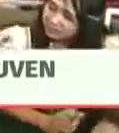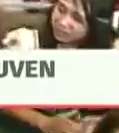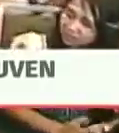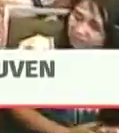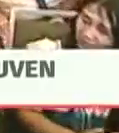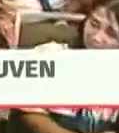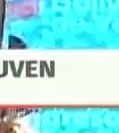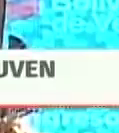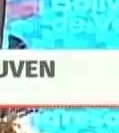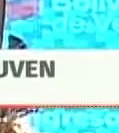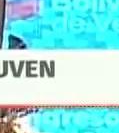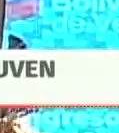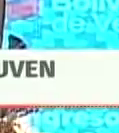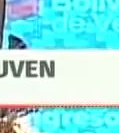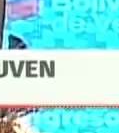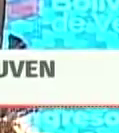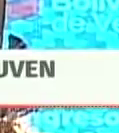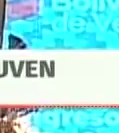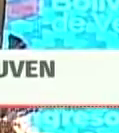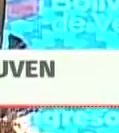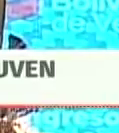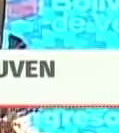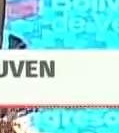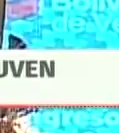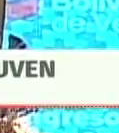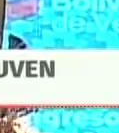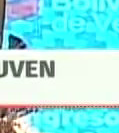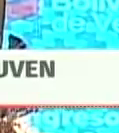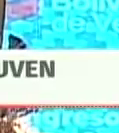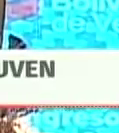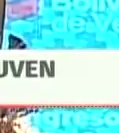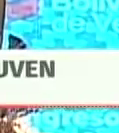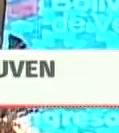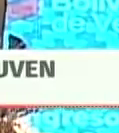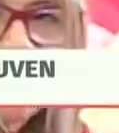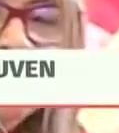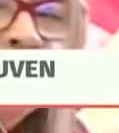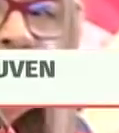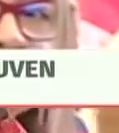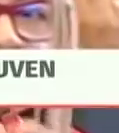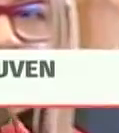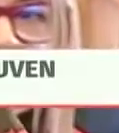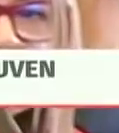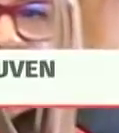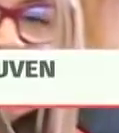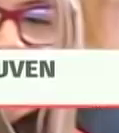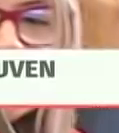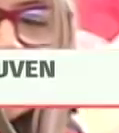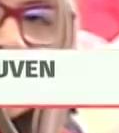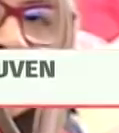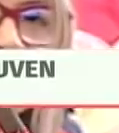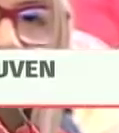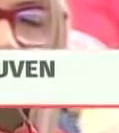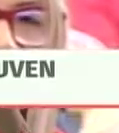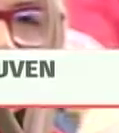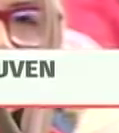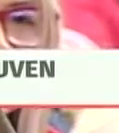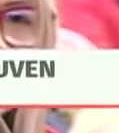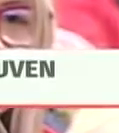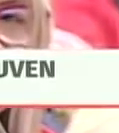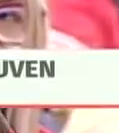nosotros, presidente. Venimos aquí a ratificarle nuestro amor.